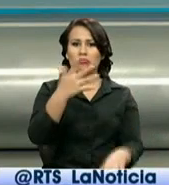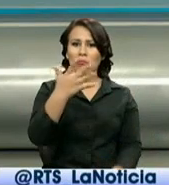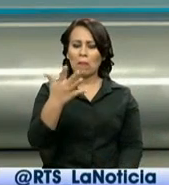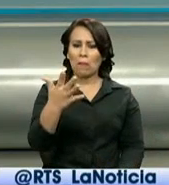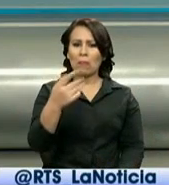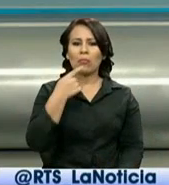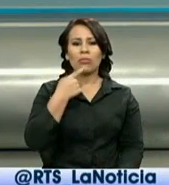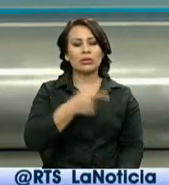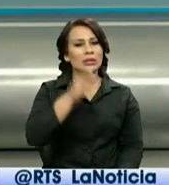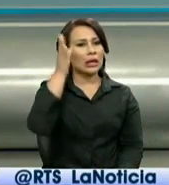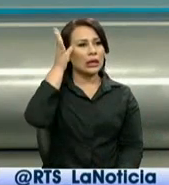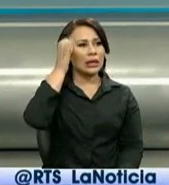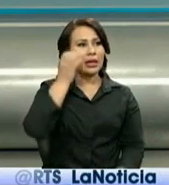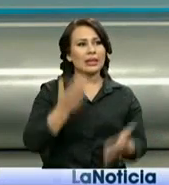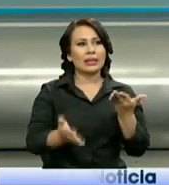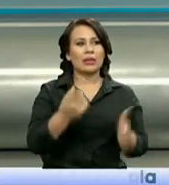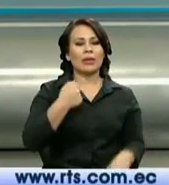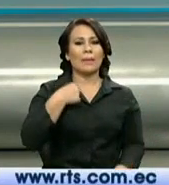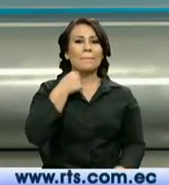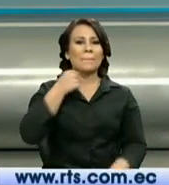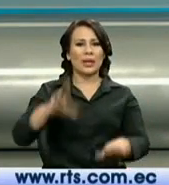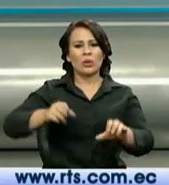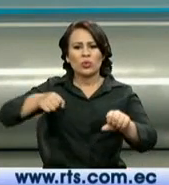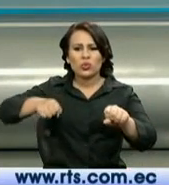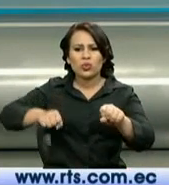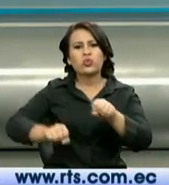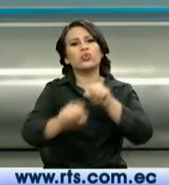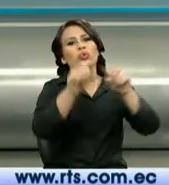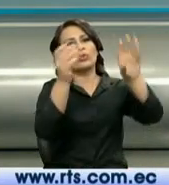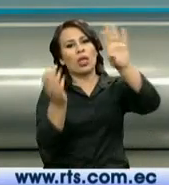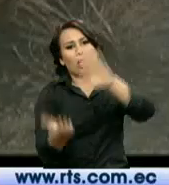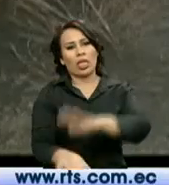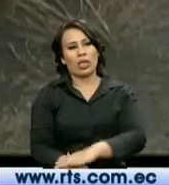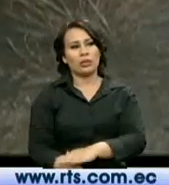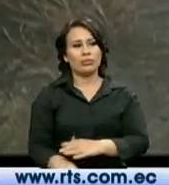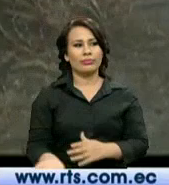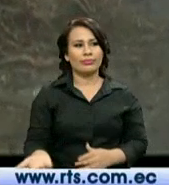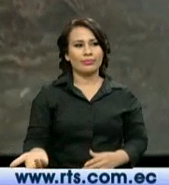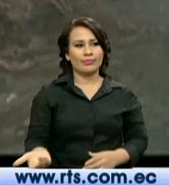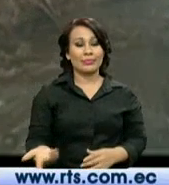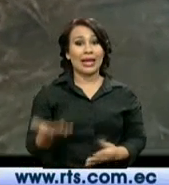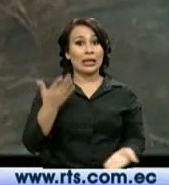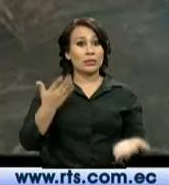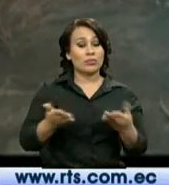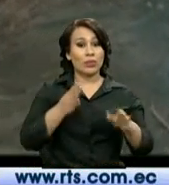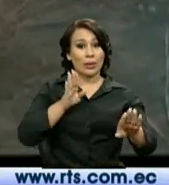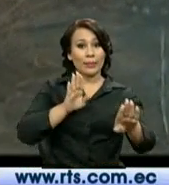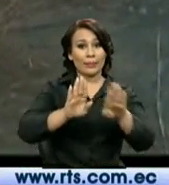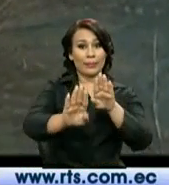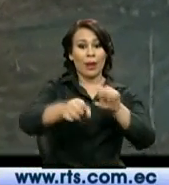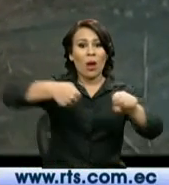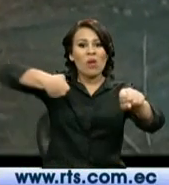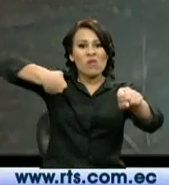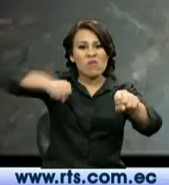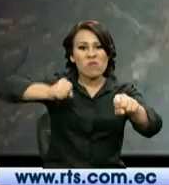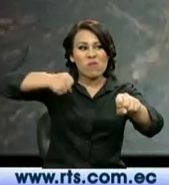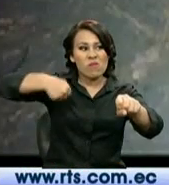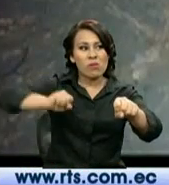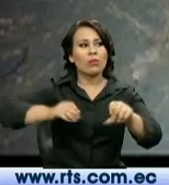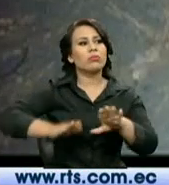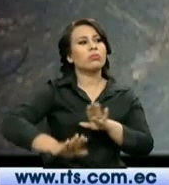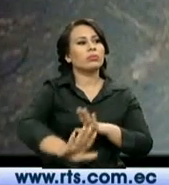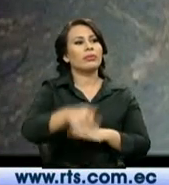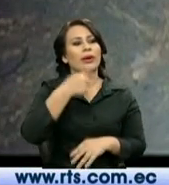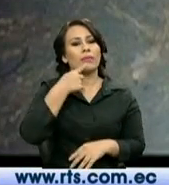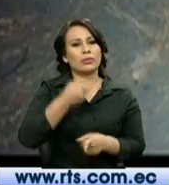que se presume que fue una pérdida de pista. Al parecer, el exceso de velocidad sería la causa para que este